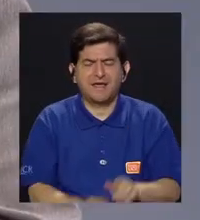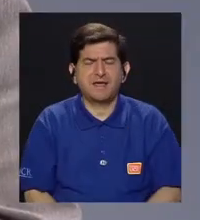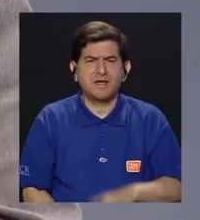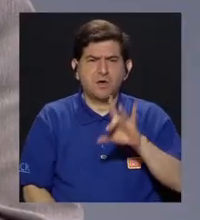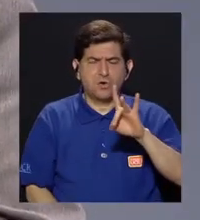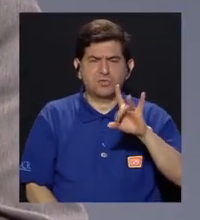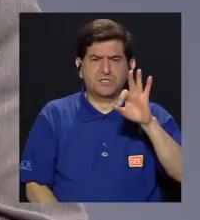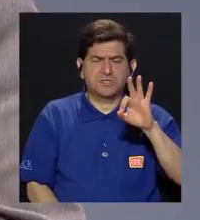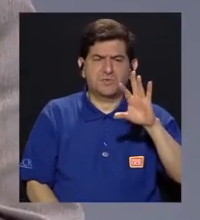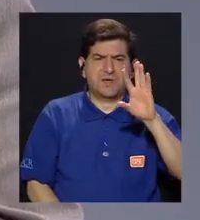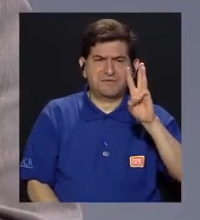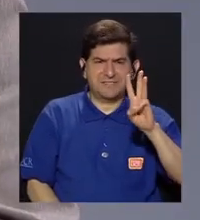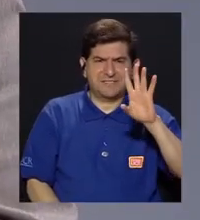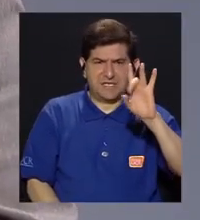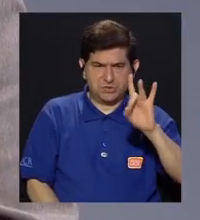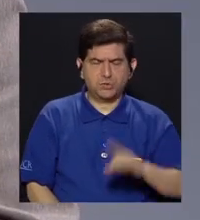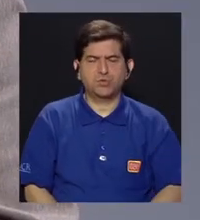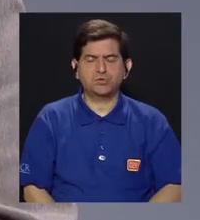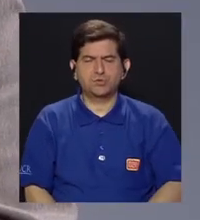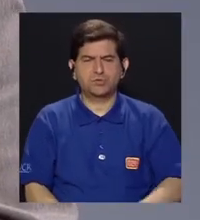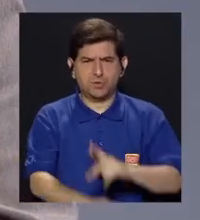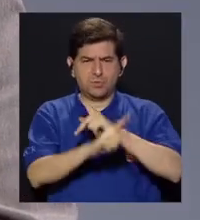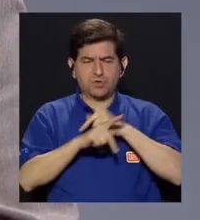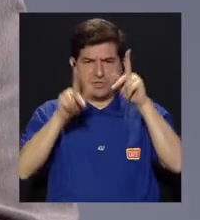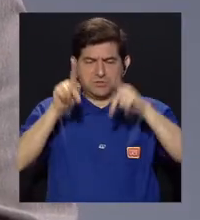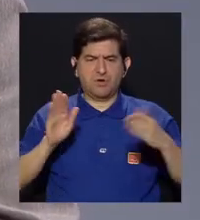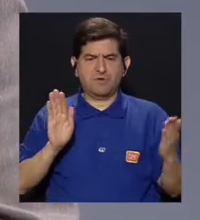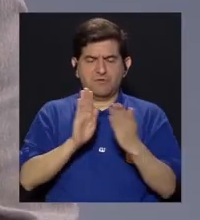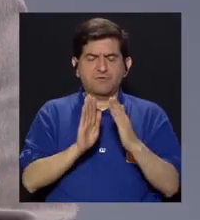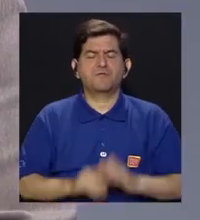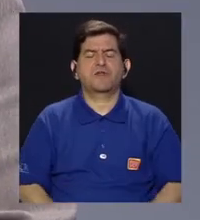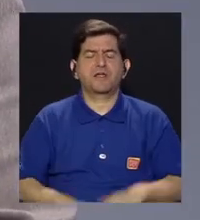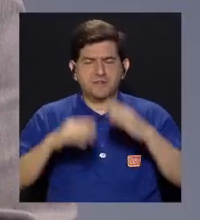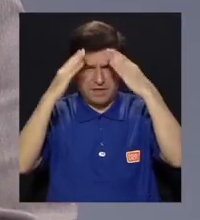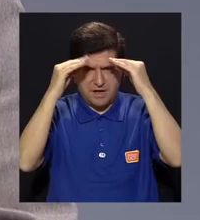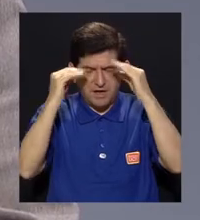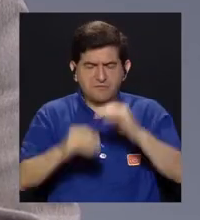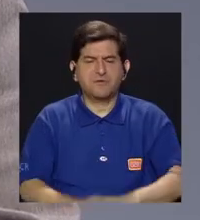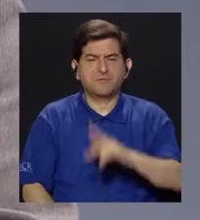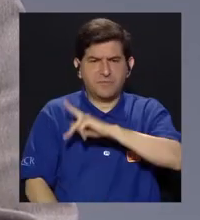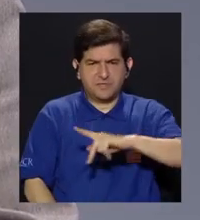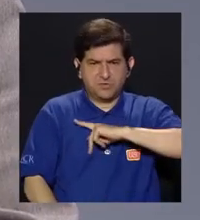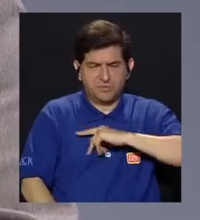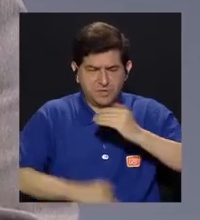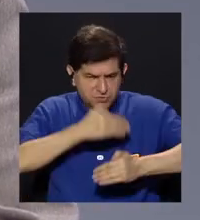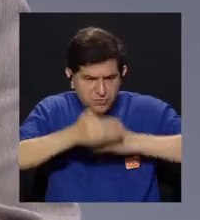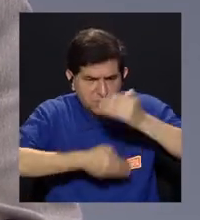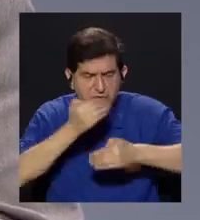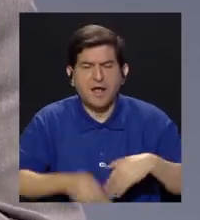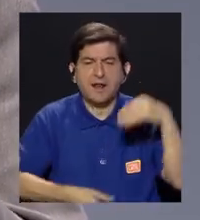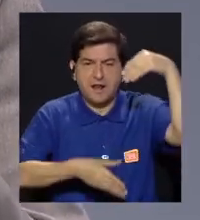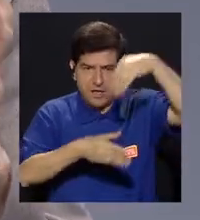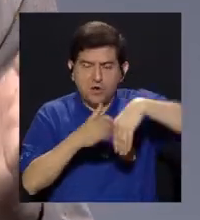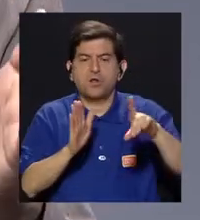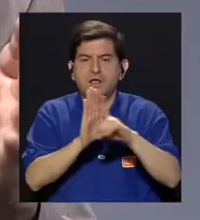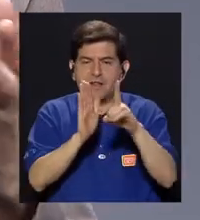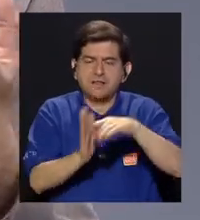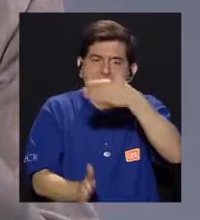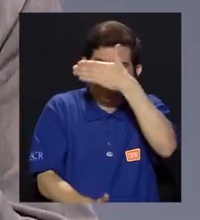ley la ley 89 68 de protección de la persona frente al tratamiento de los datos personales que se